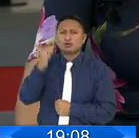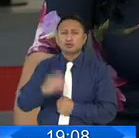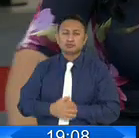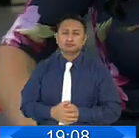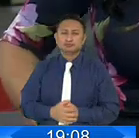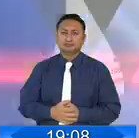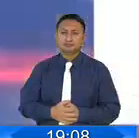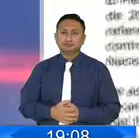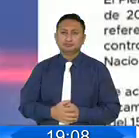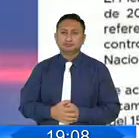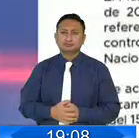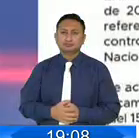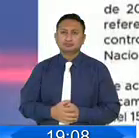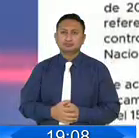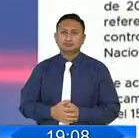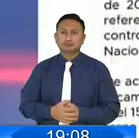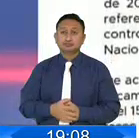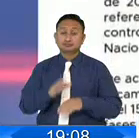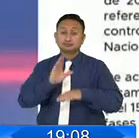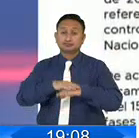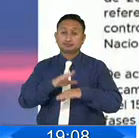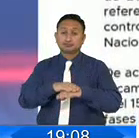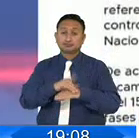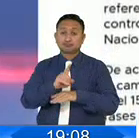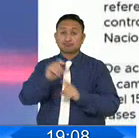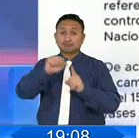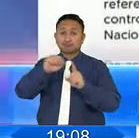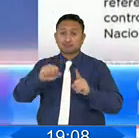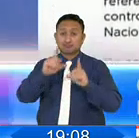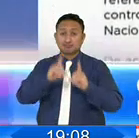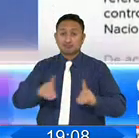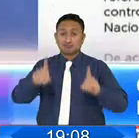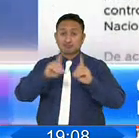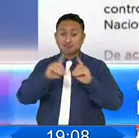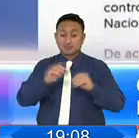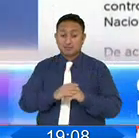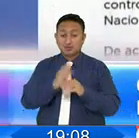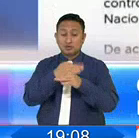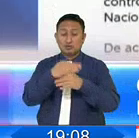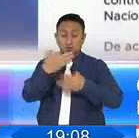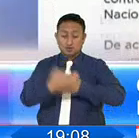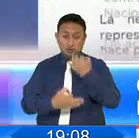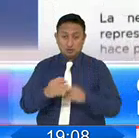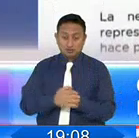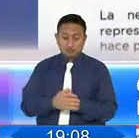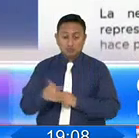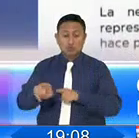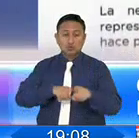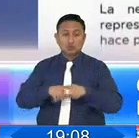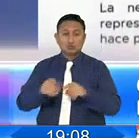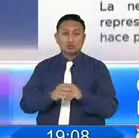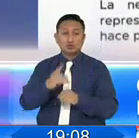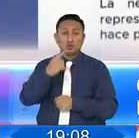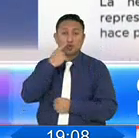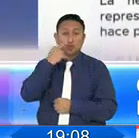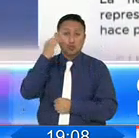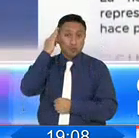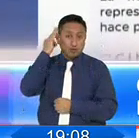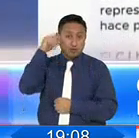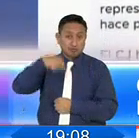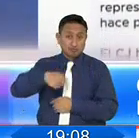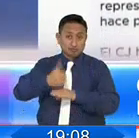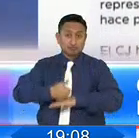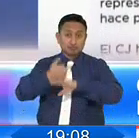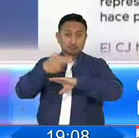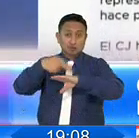proceso. Debido a una falla en el sistema del data center de la función judicial, el concurso para la selección de las y los jueces de la